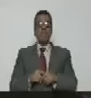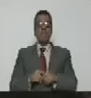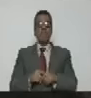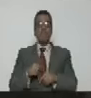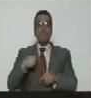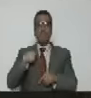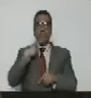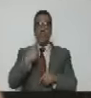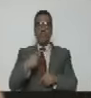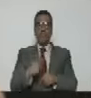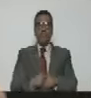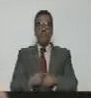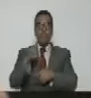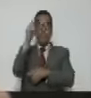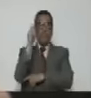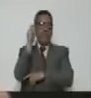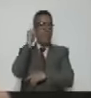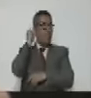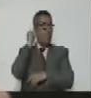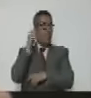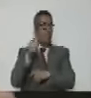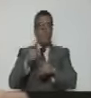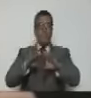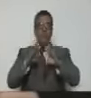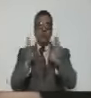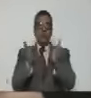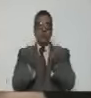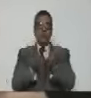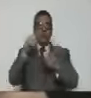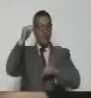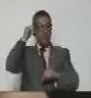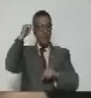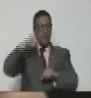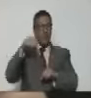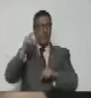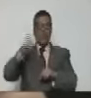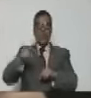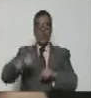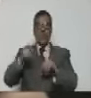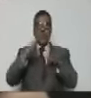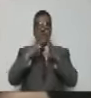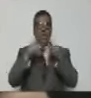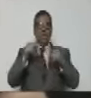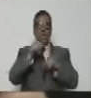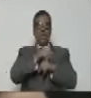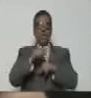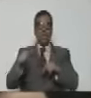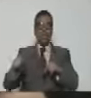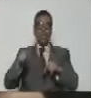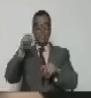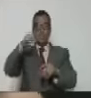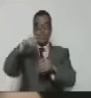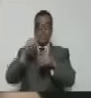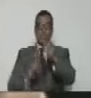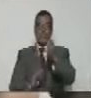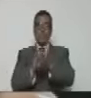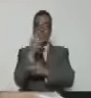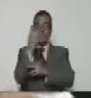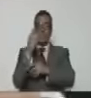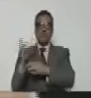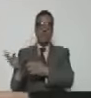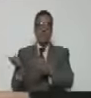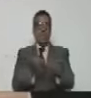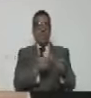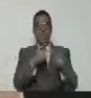lo decía la diputada que me antecedió, en el mundo de hoy necesita que todos y todas sembremos un árbol.